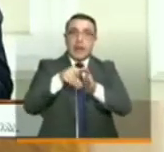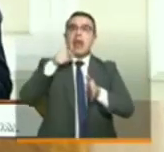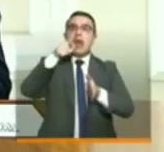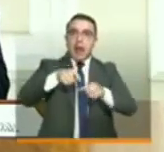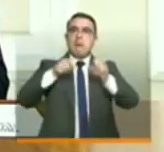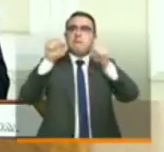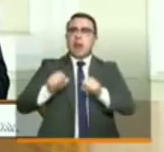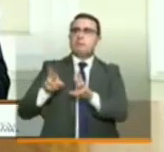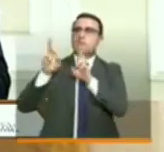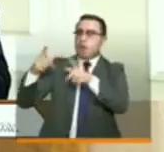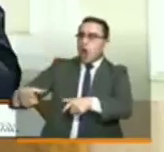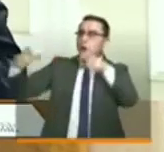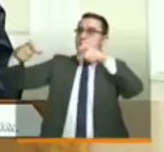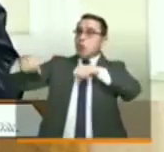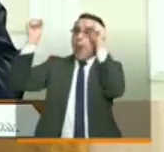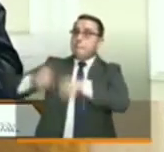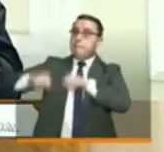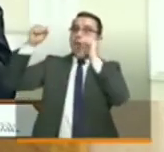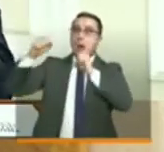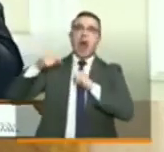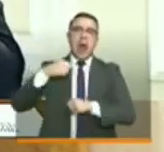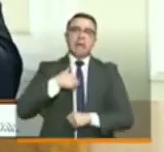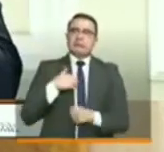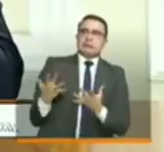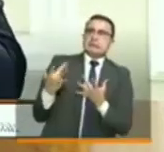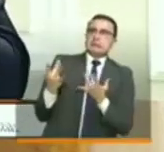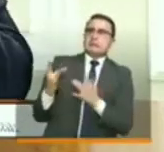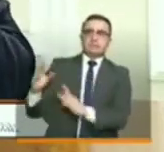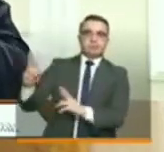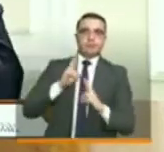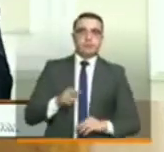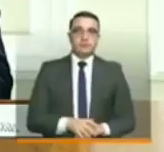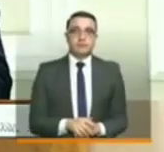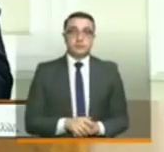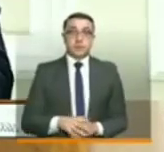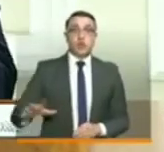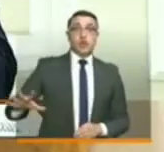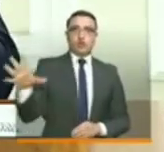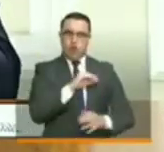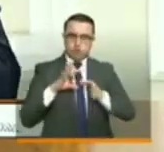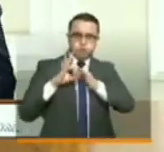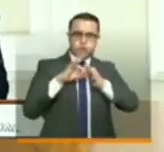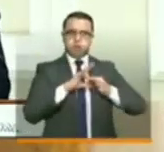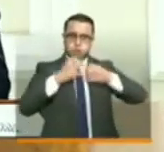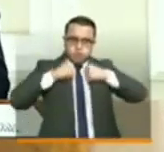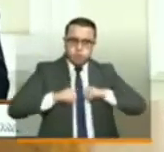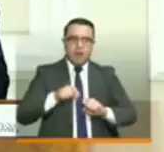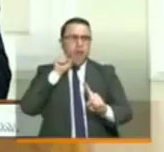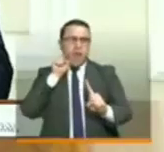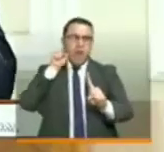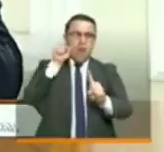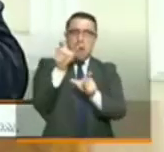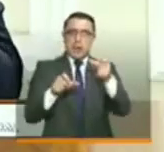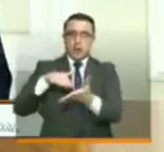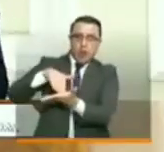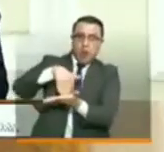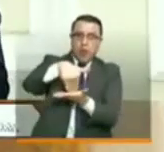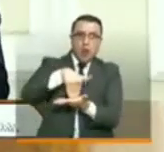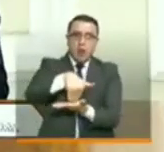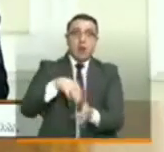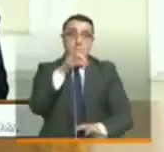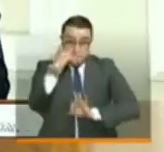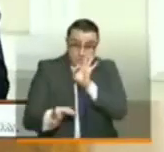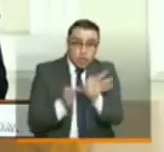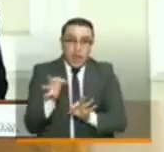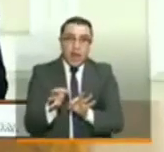aprobación del Congreso de la República. Por eso, y reconociendo que esto ha sido un esfuerzo de todos para proteger a los más vulnerables, quiero que todos ustedes